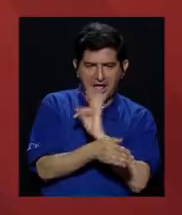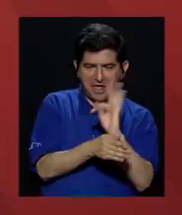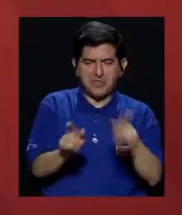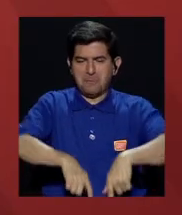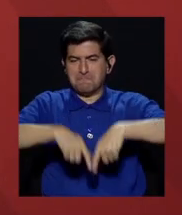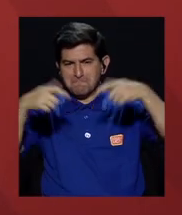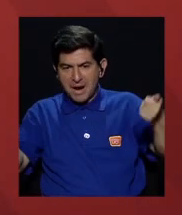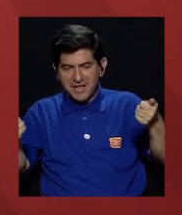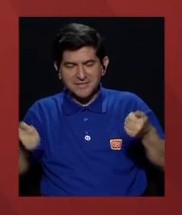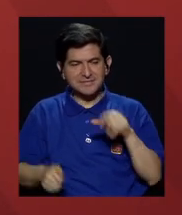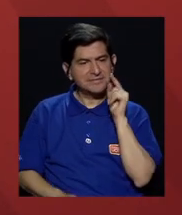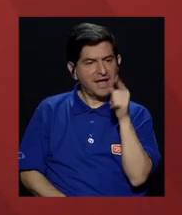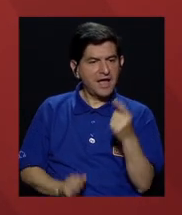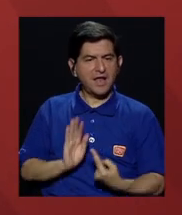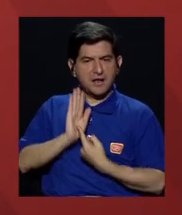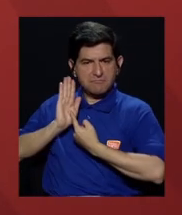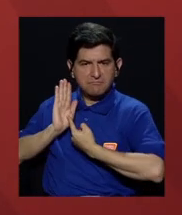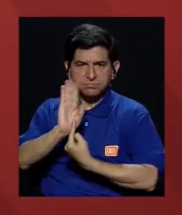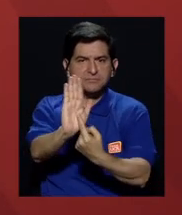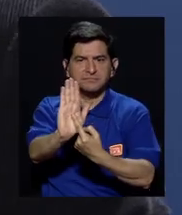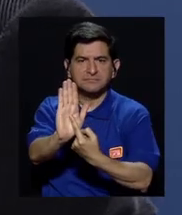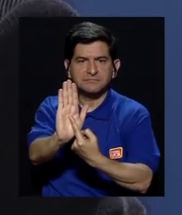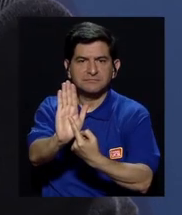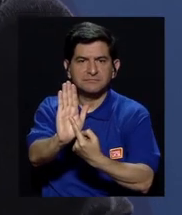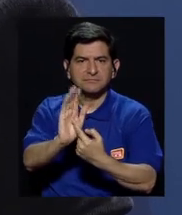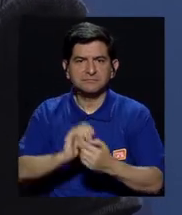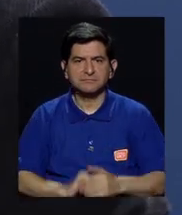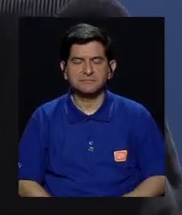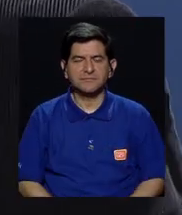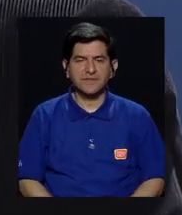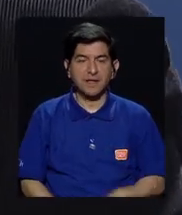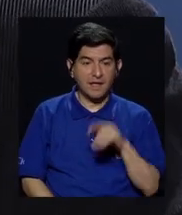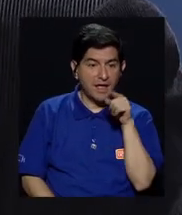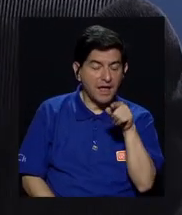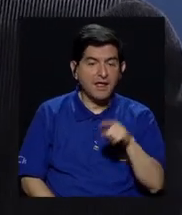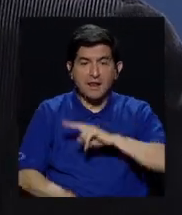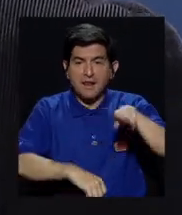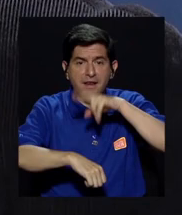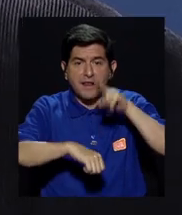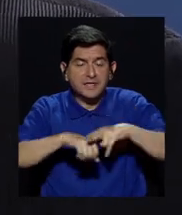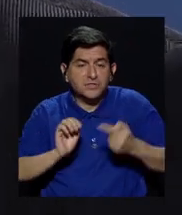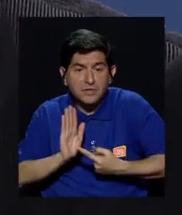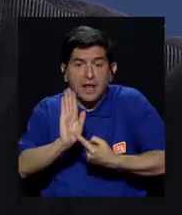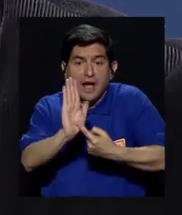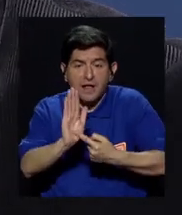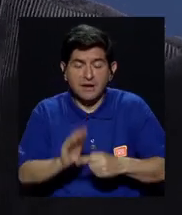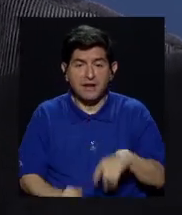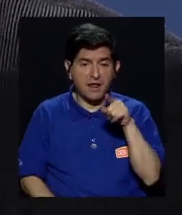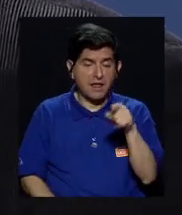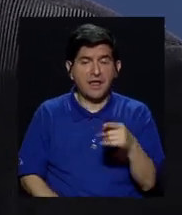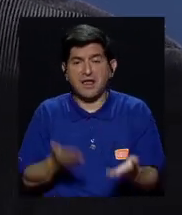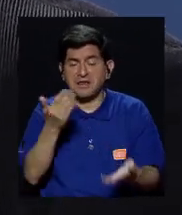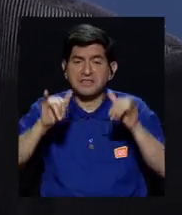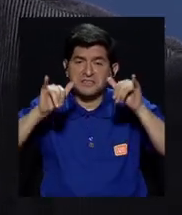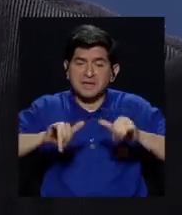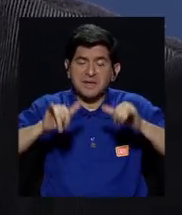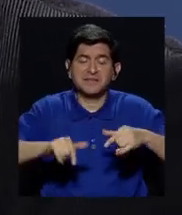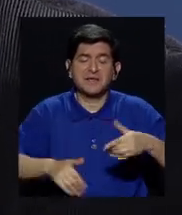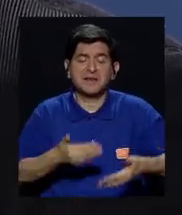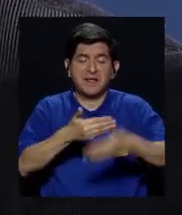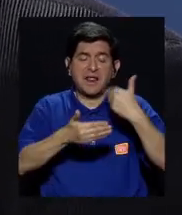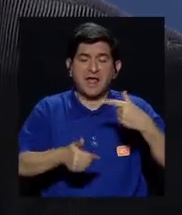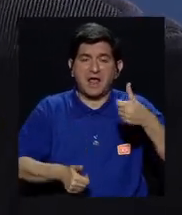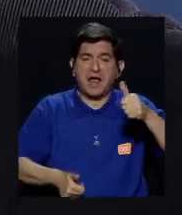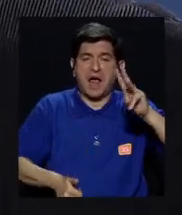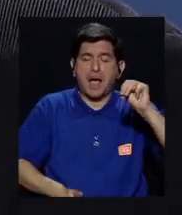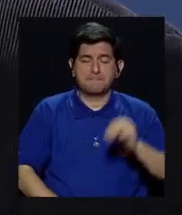prensa lo han expuesto lo han expuesto mucho a nivel nacional algo que él había concentrado mucho en el gran área